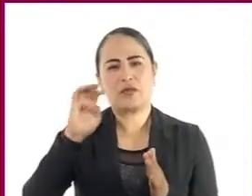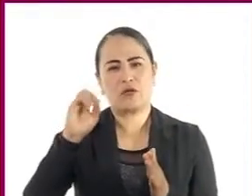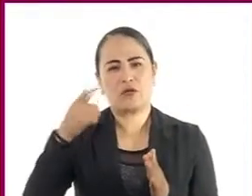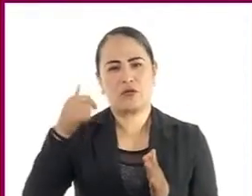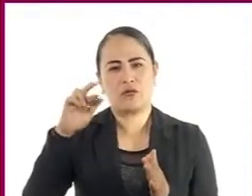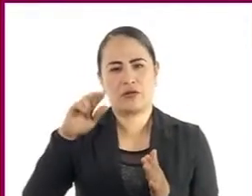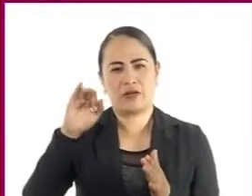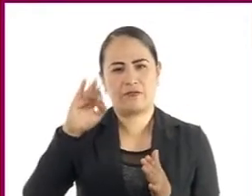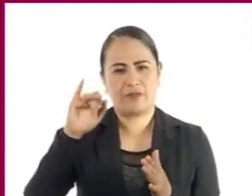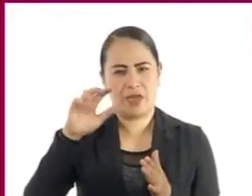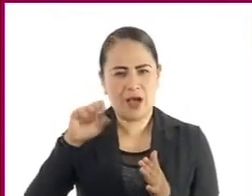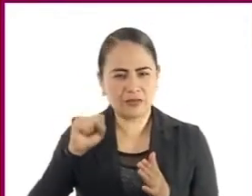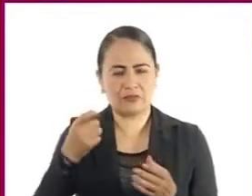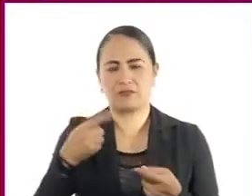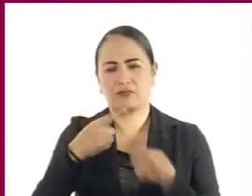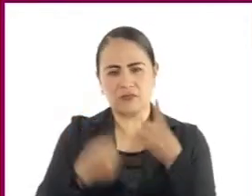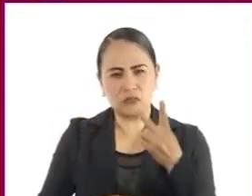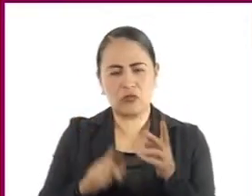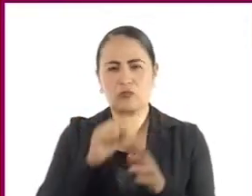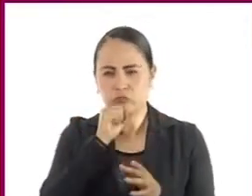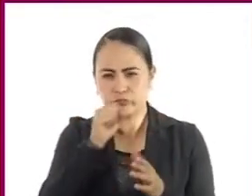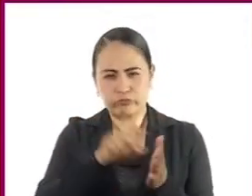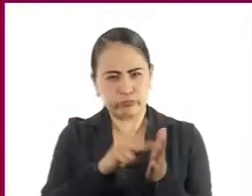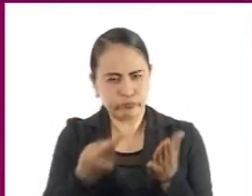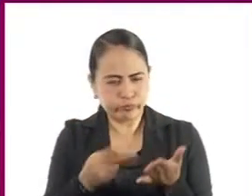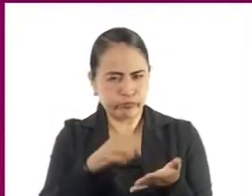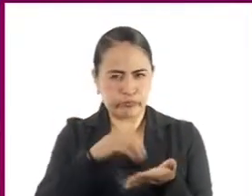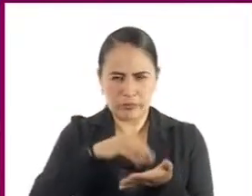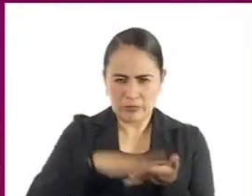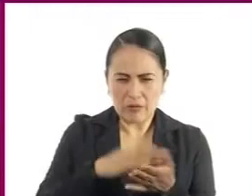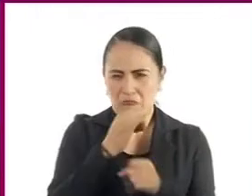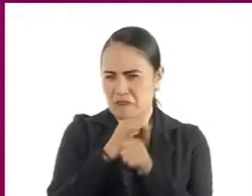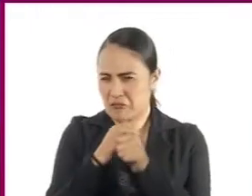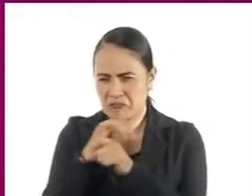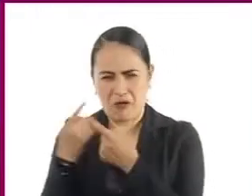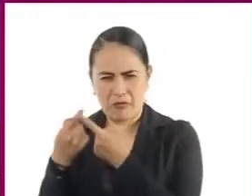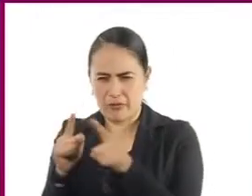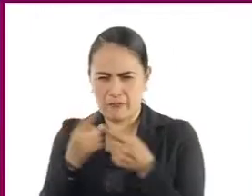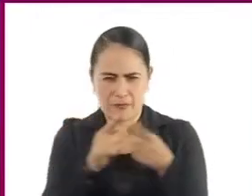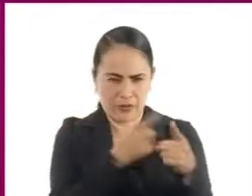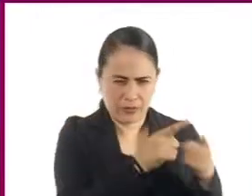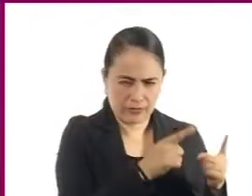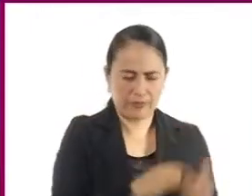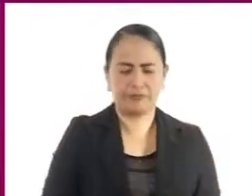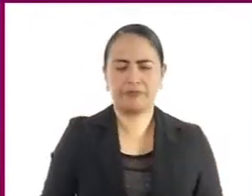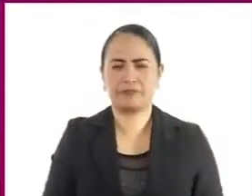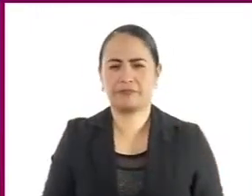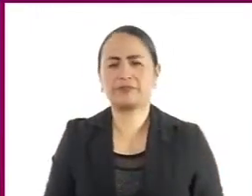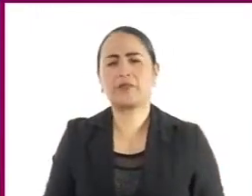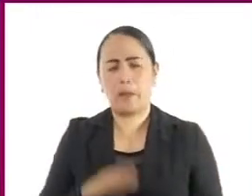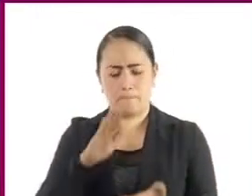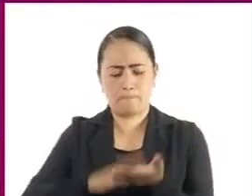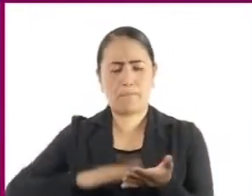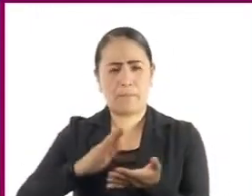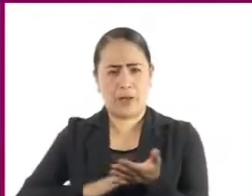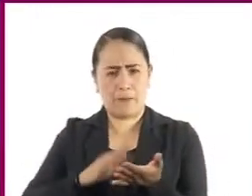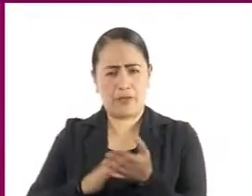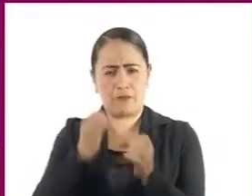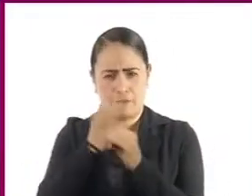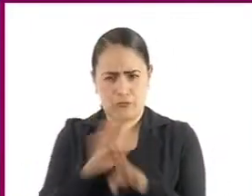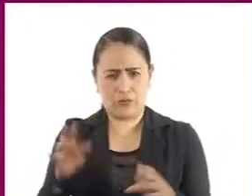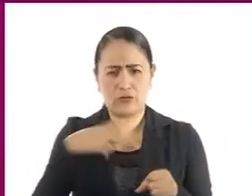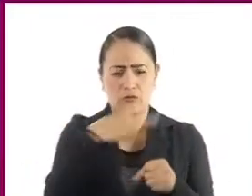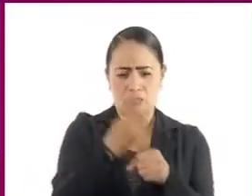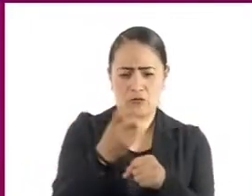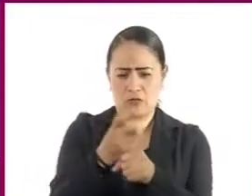trabajos científicos, reportajes, entre otros. En realidad los documentos secundarios remiten a